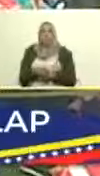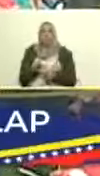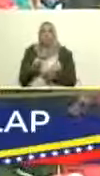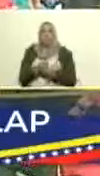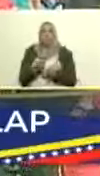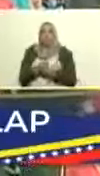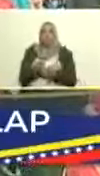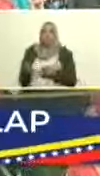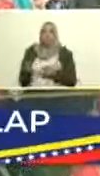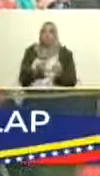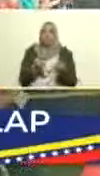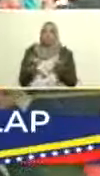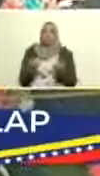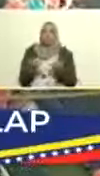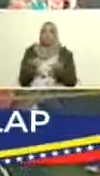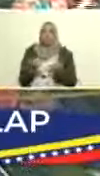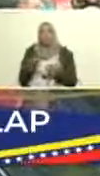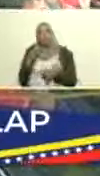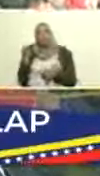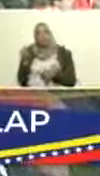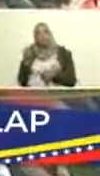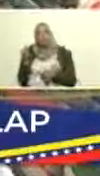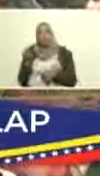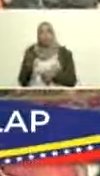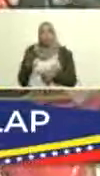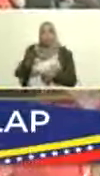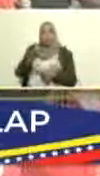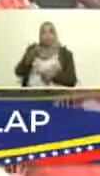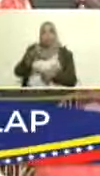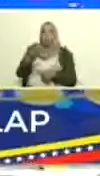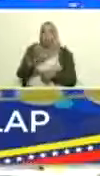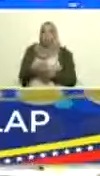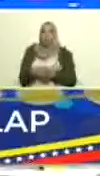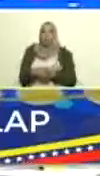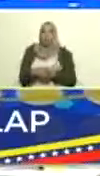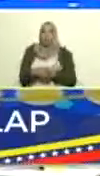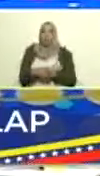primero, estos datos importantes, compañero.